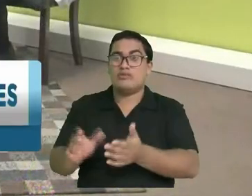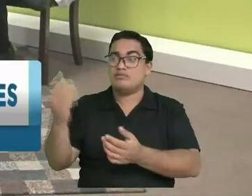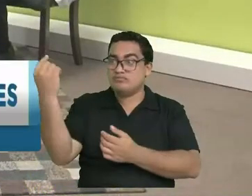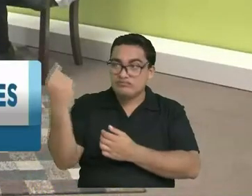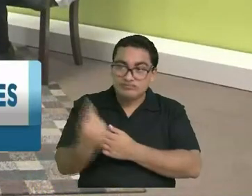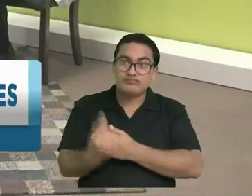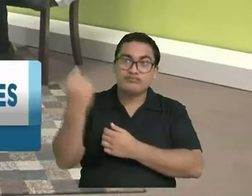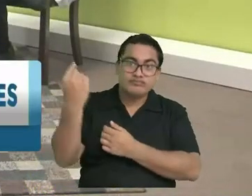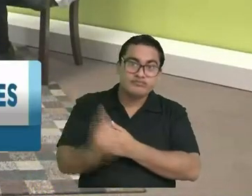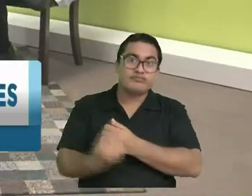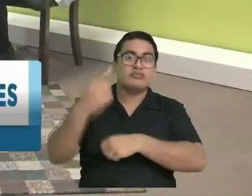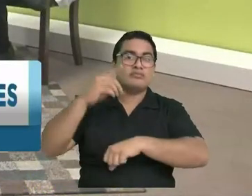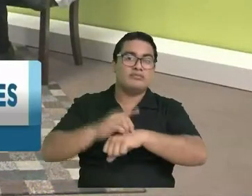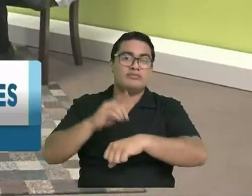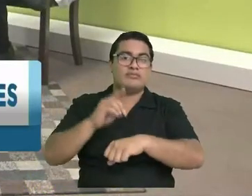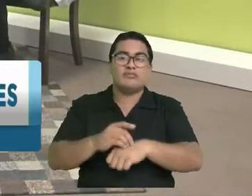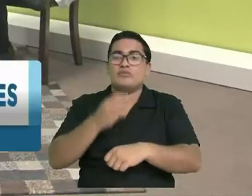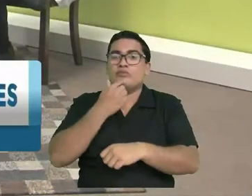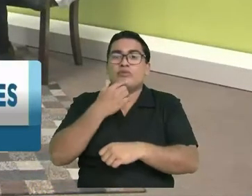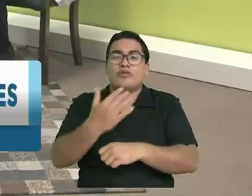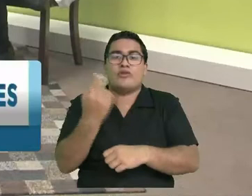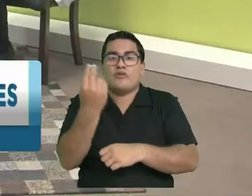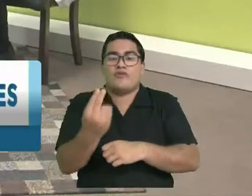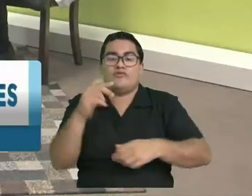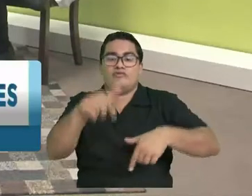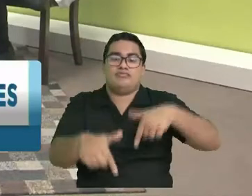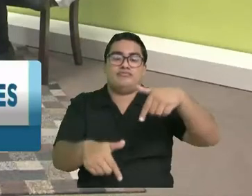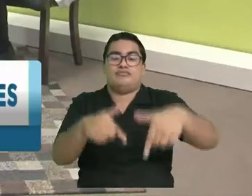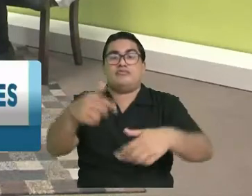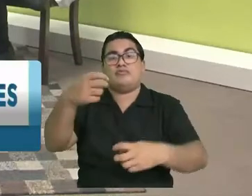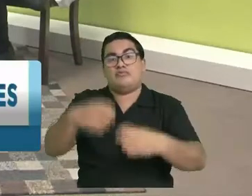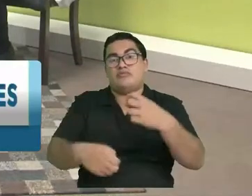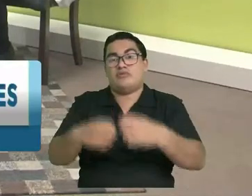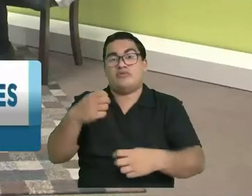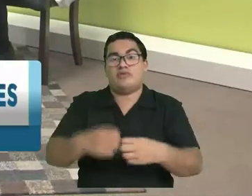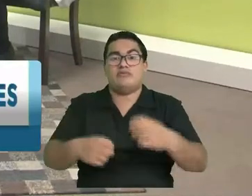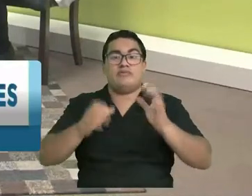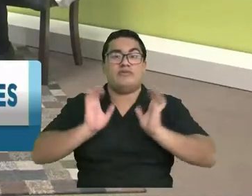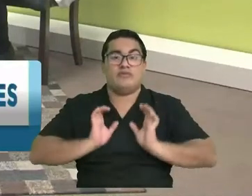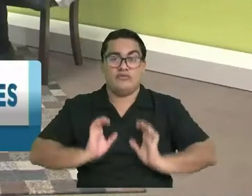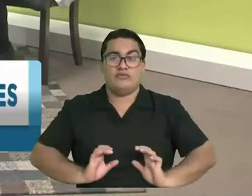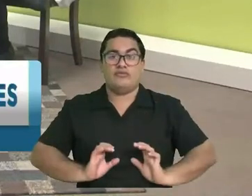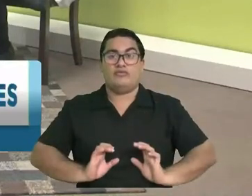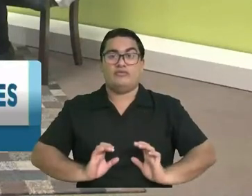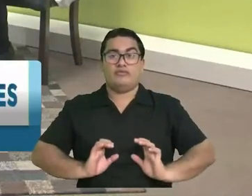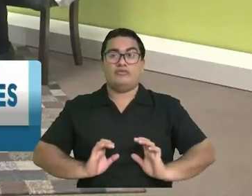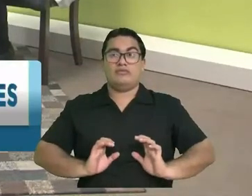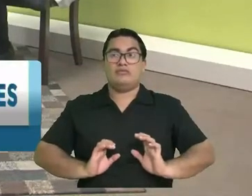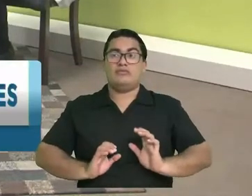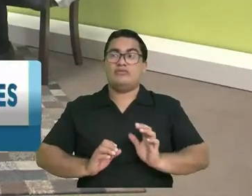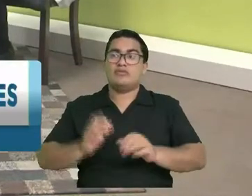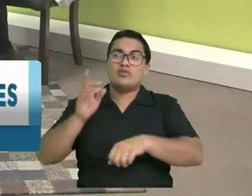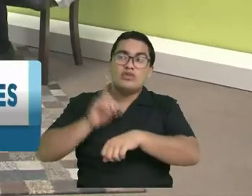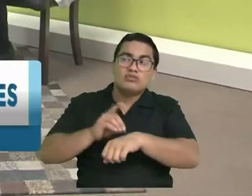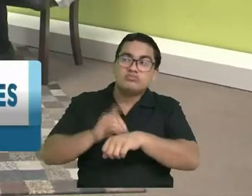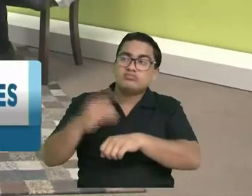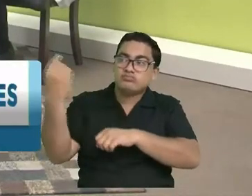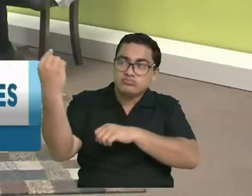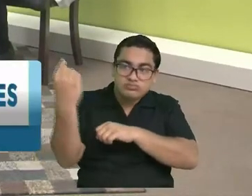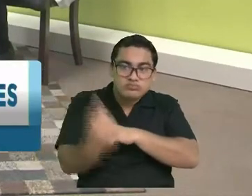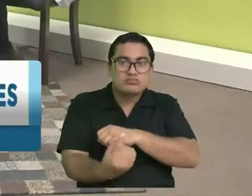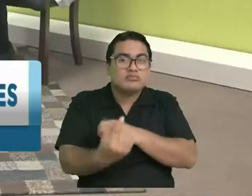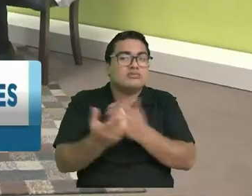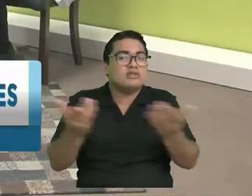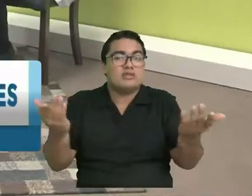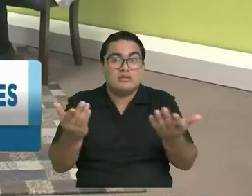uso prolongado y afectación de partes del cuerpo por el uso prolongado de tacones? Cuando llegan al ortopedista, al médico